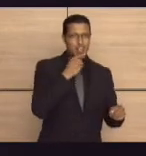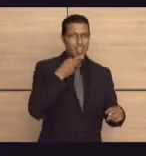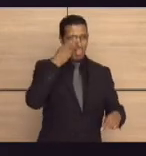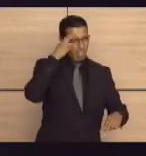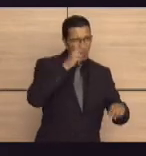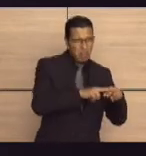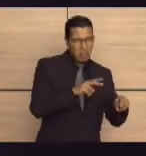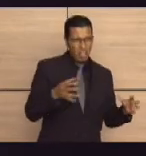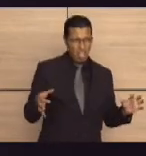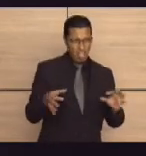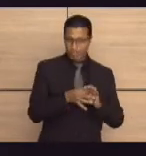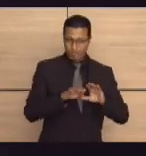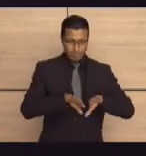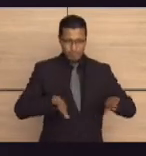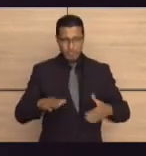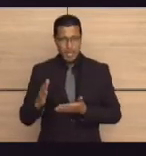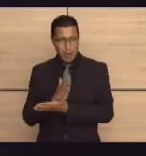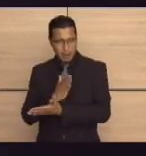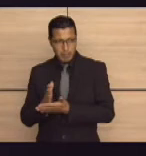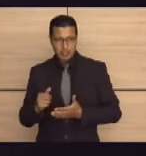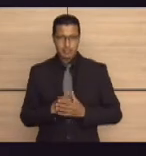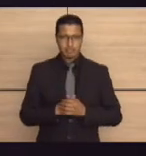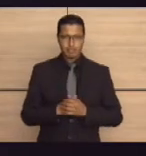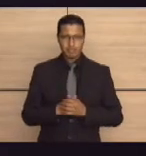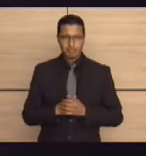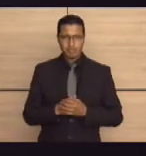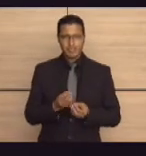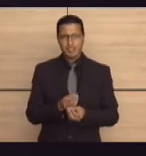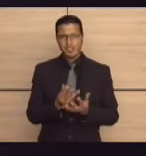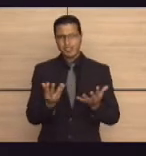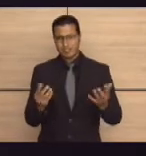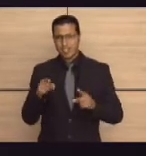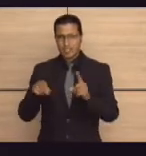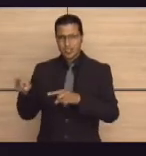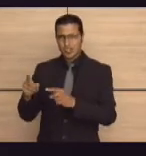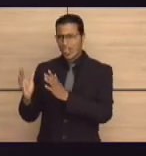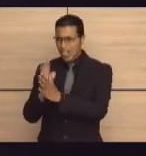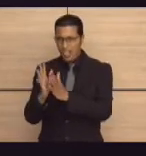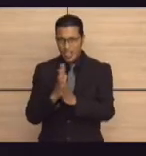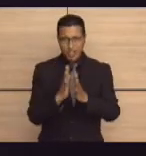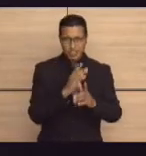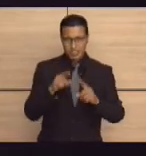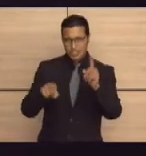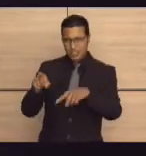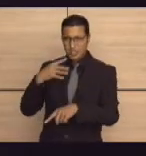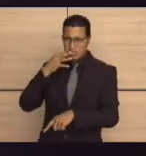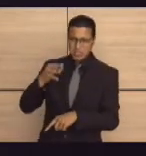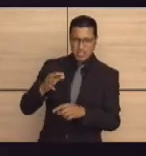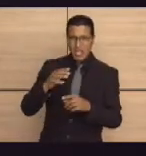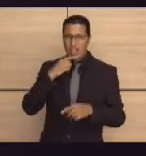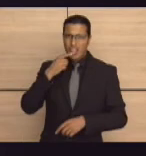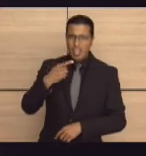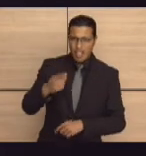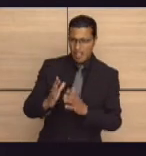historiadores no se pueden inventar los hechos. Puede haber múltiples interpretaciones de esos hechos, diversas verdades, diversas